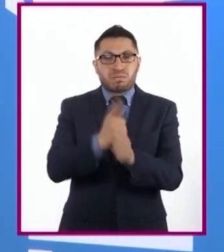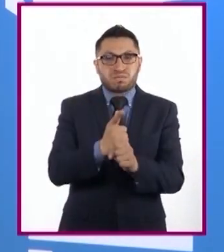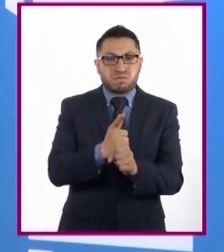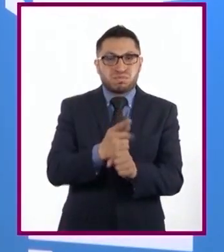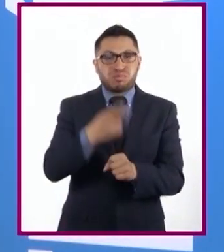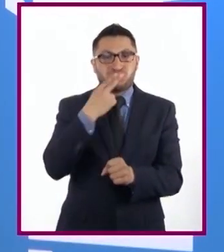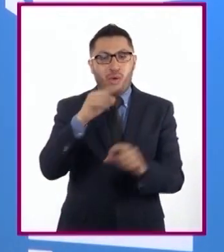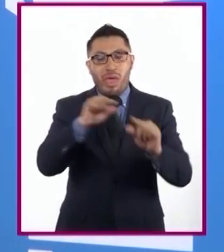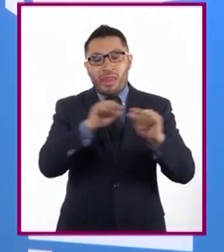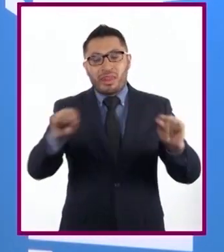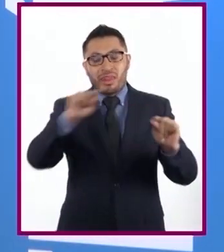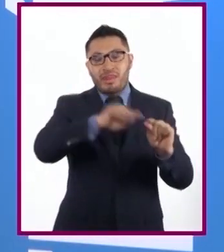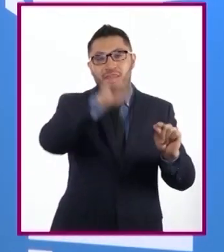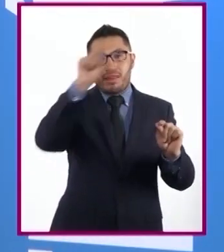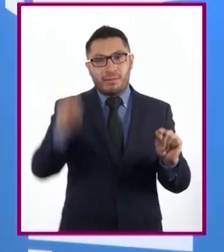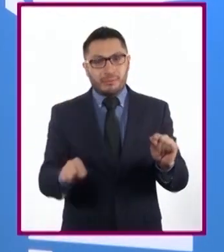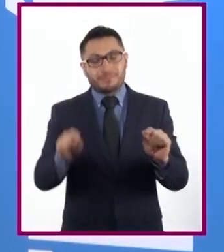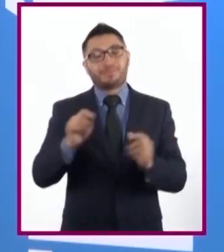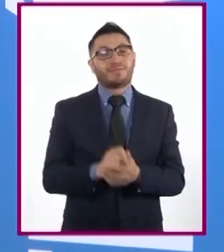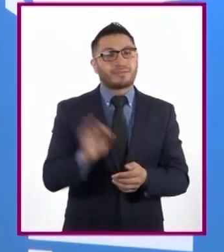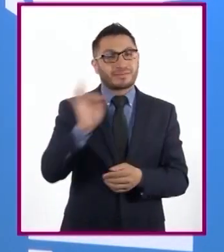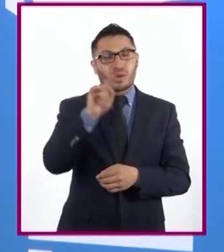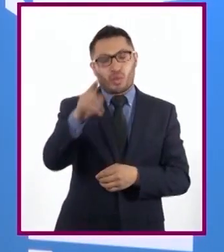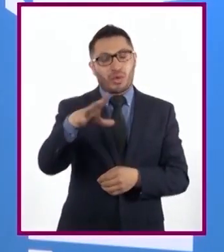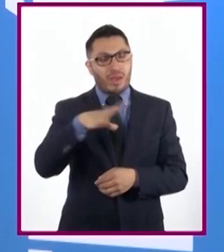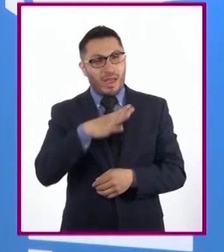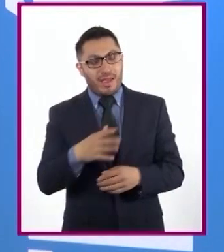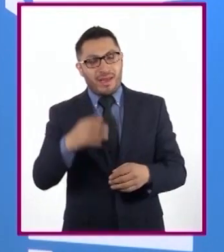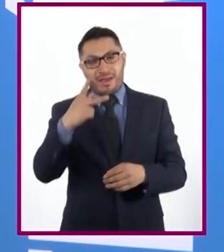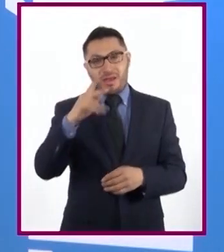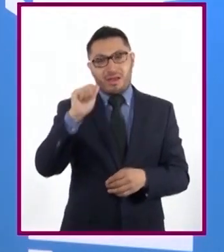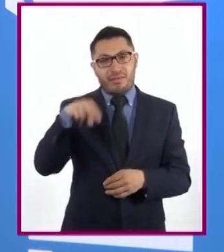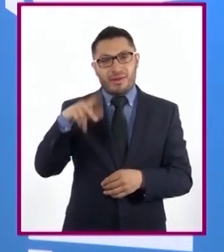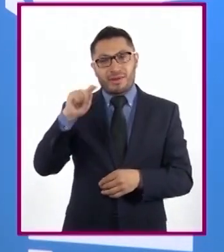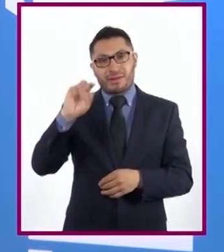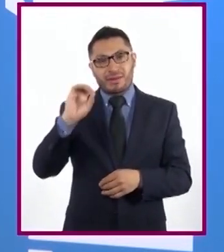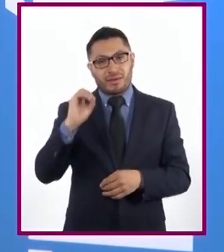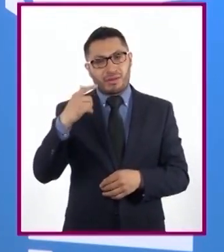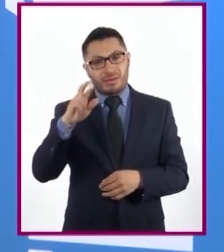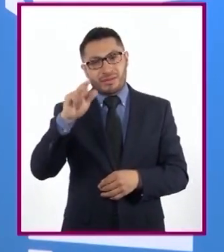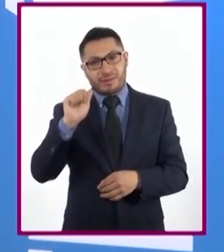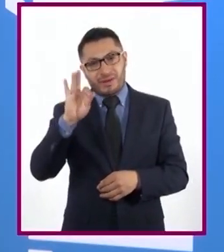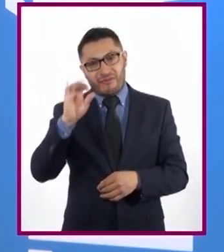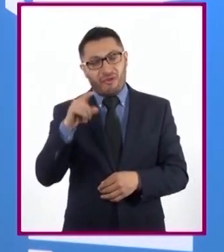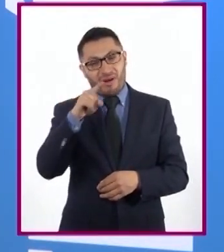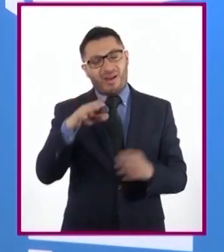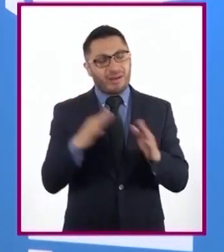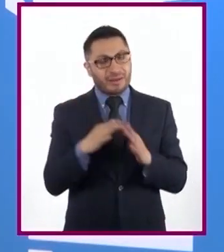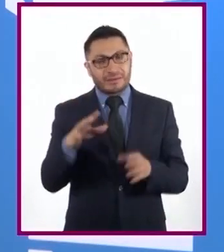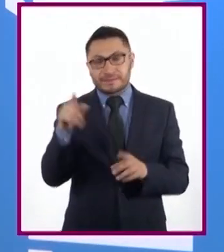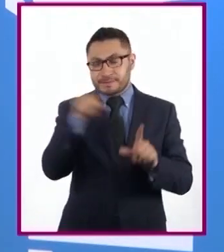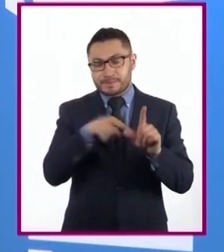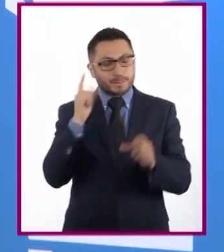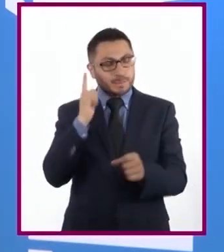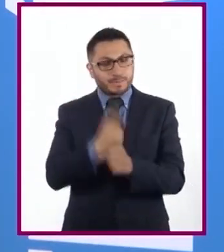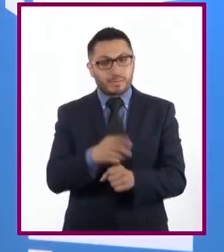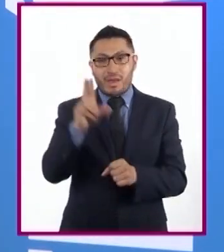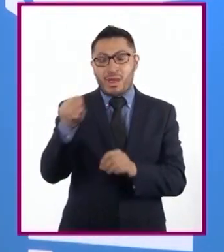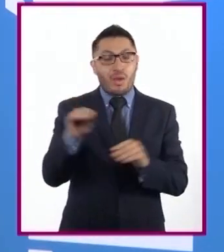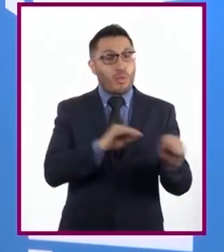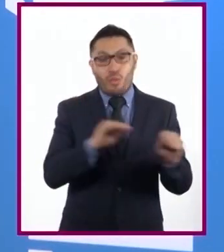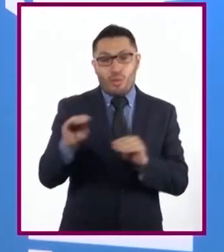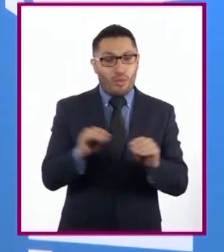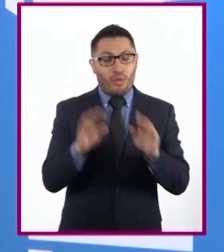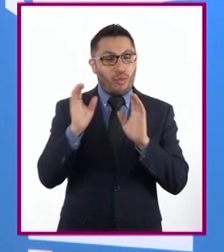Usemos un transportador. Si tienen un pantógrafo en casa, obtengan las medidas de los ángulos. Tengan cuidado de no mover el